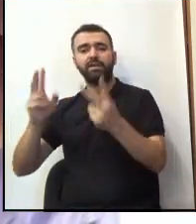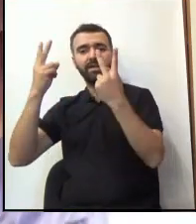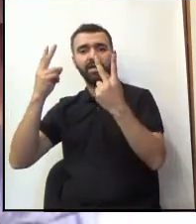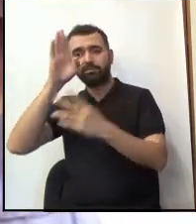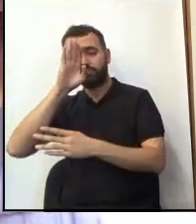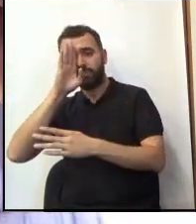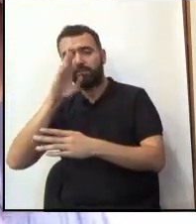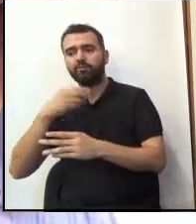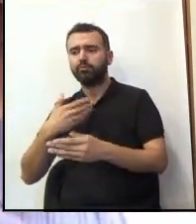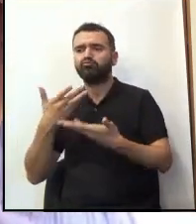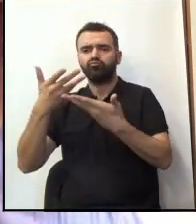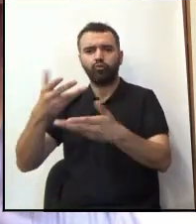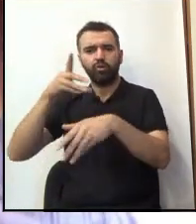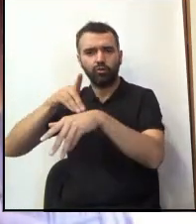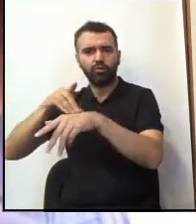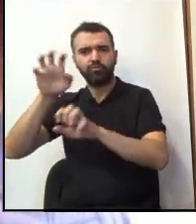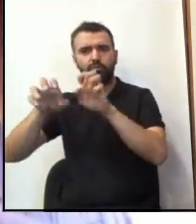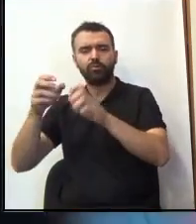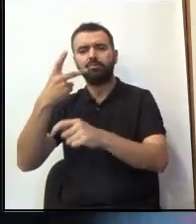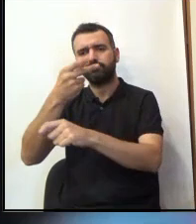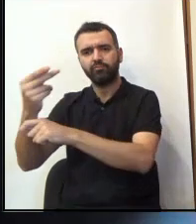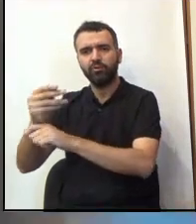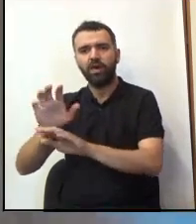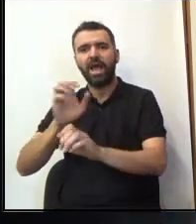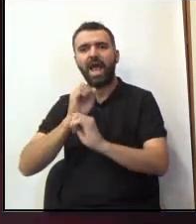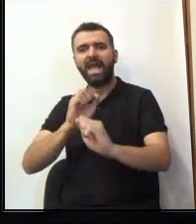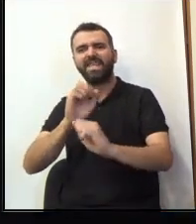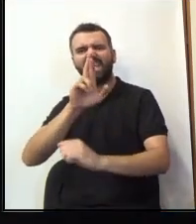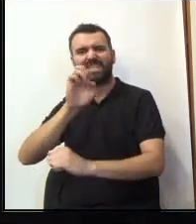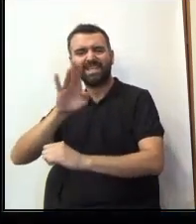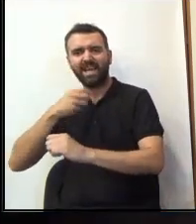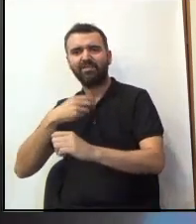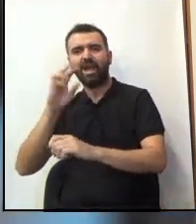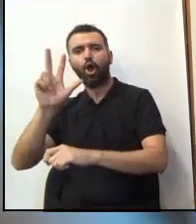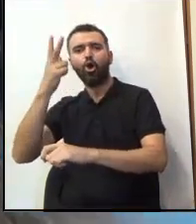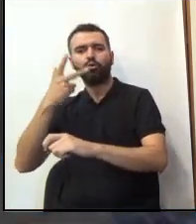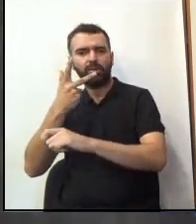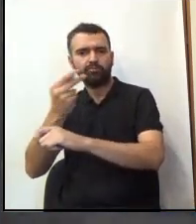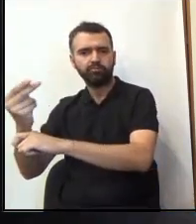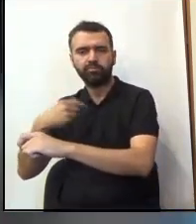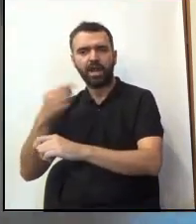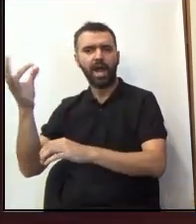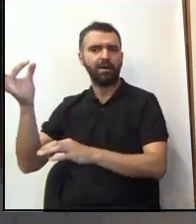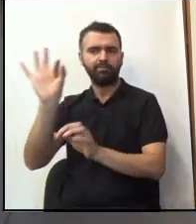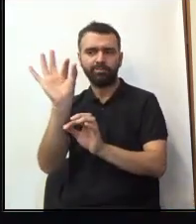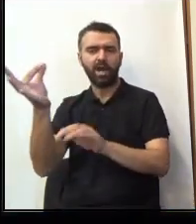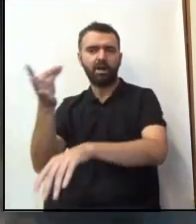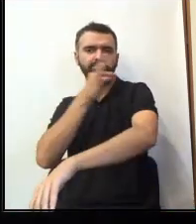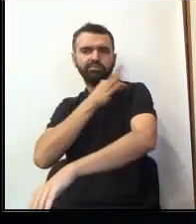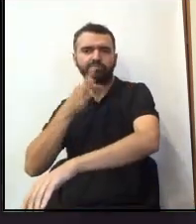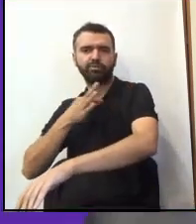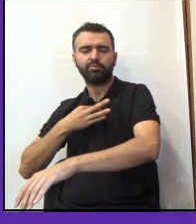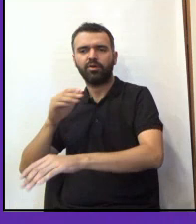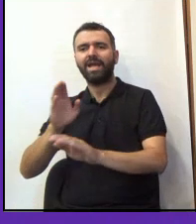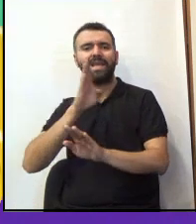servicios veterinarios de forma gratuita, como vacunación antirrábica, vacunación óctuple, implantación de microchip y desparasitación de perros